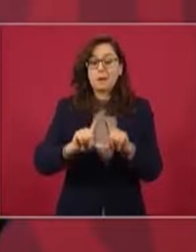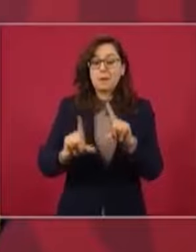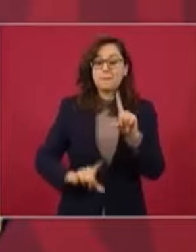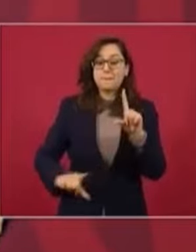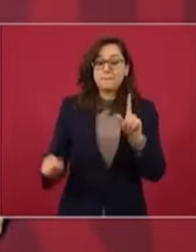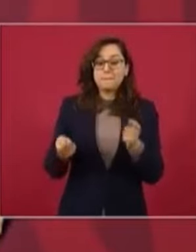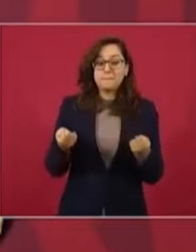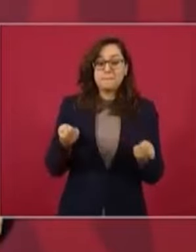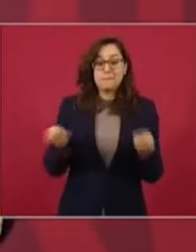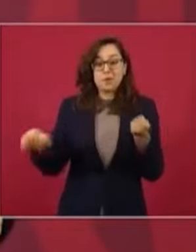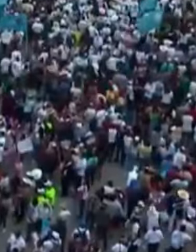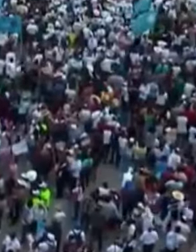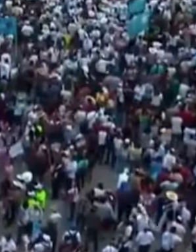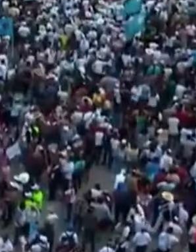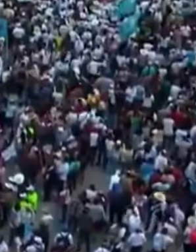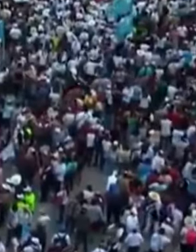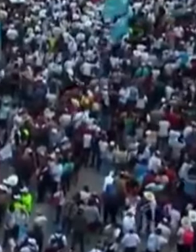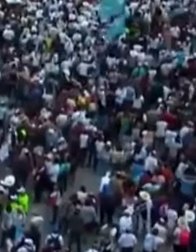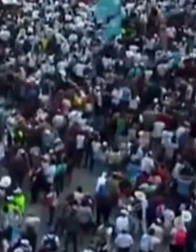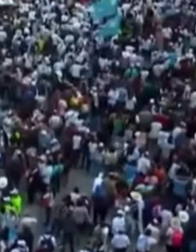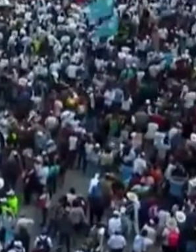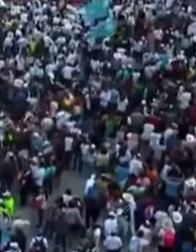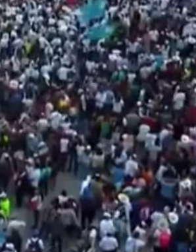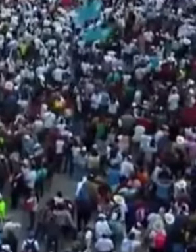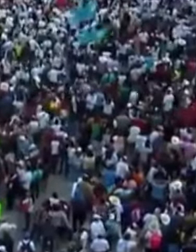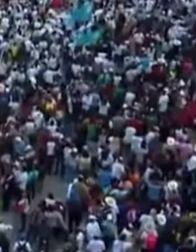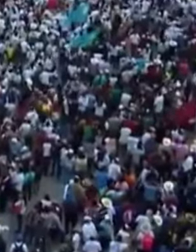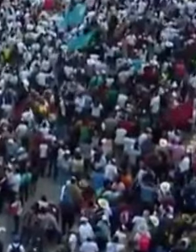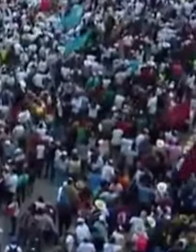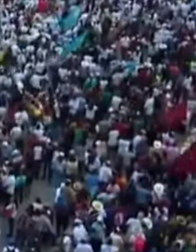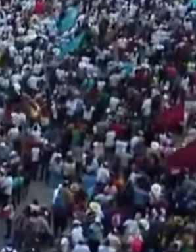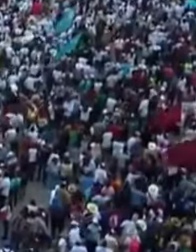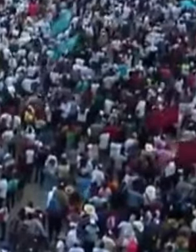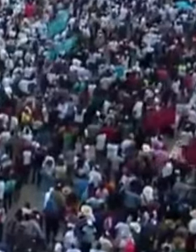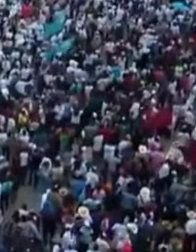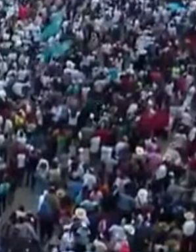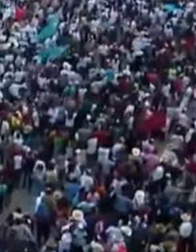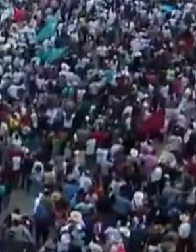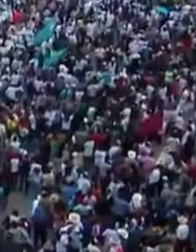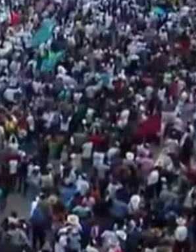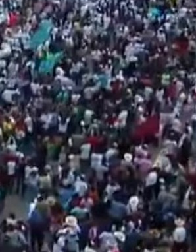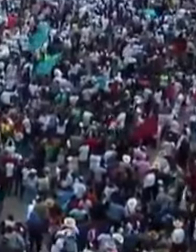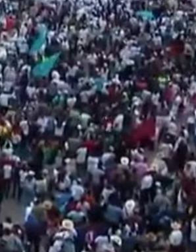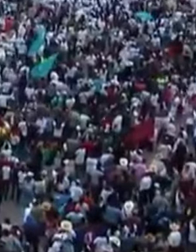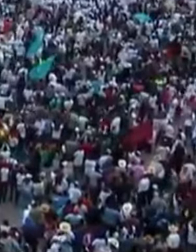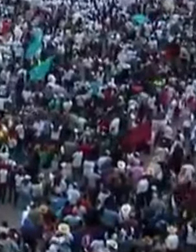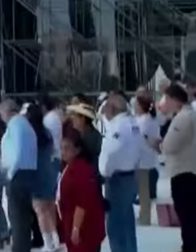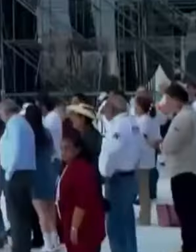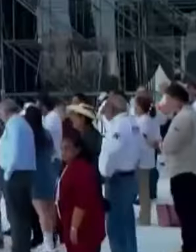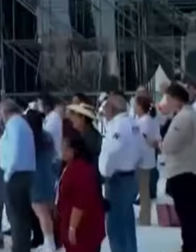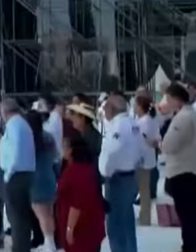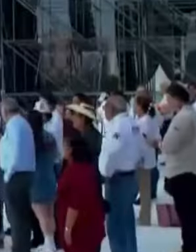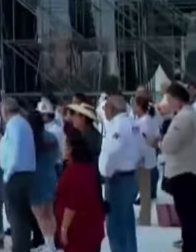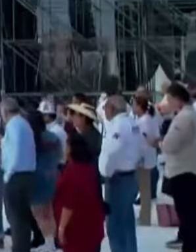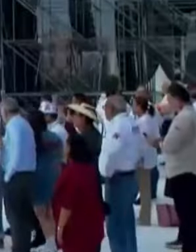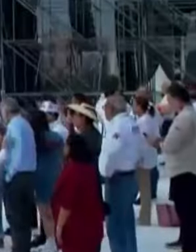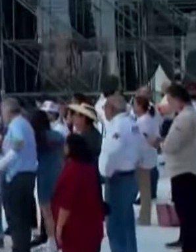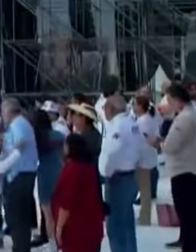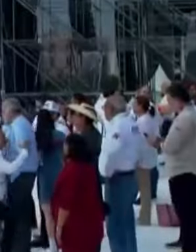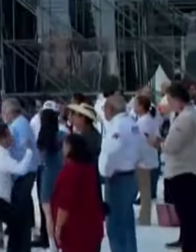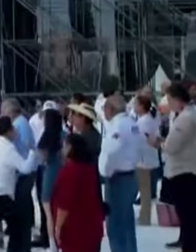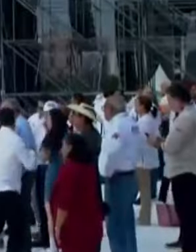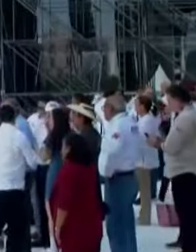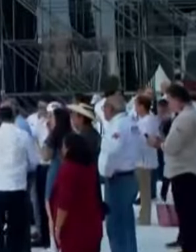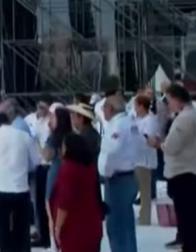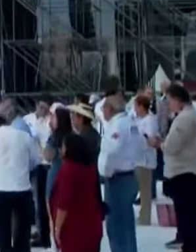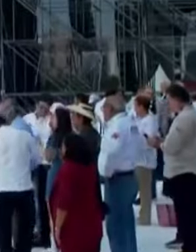dejaran de computar en los números de de homicidios se quedarán desaparecidas a la eternidad anteriormente después de